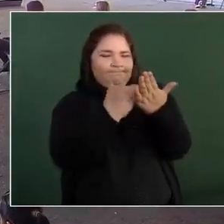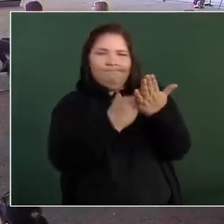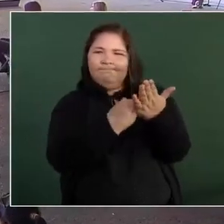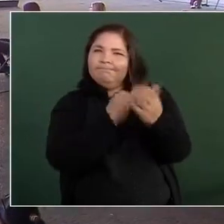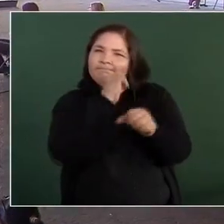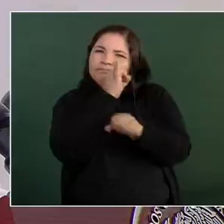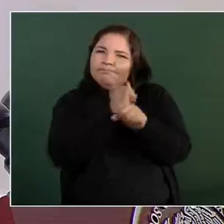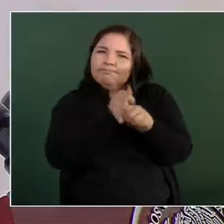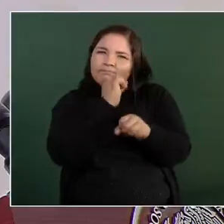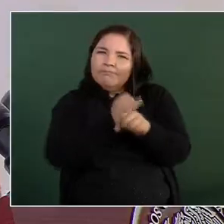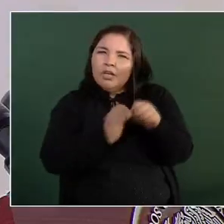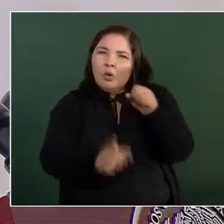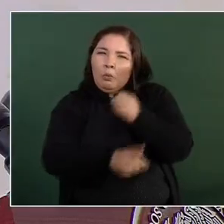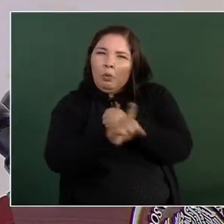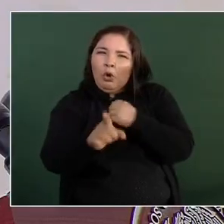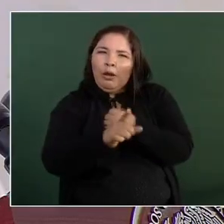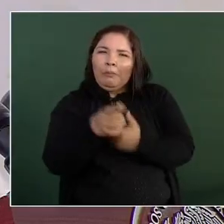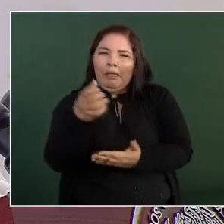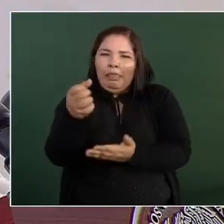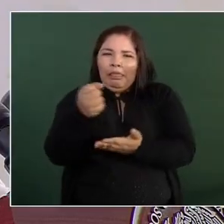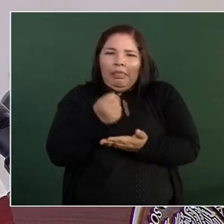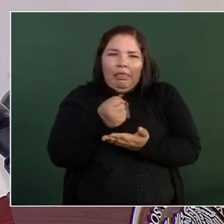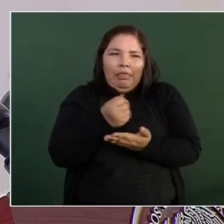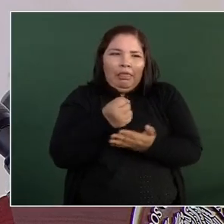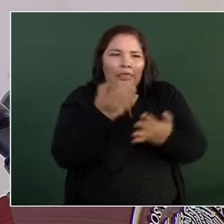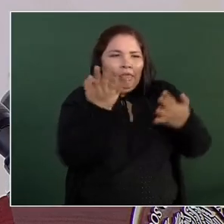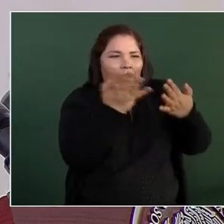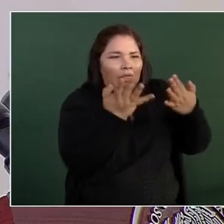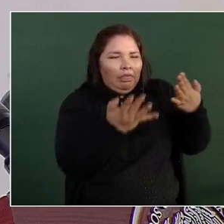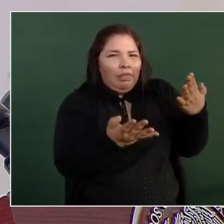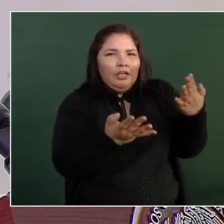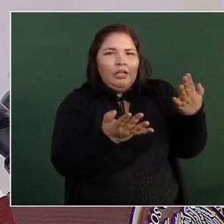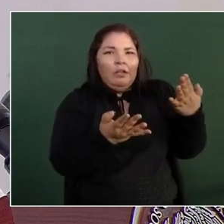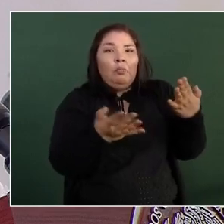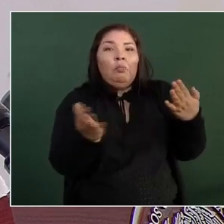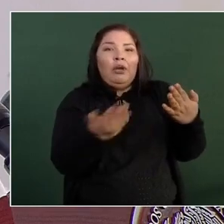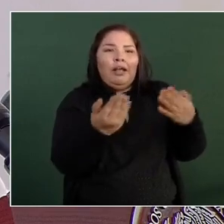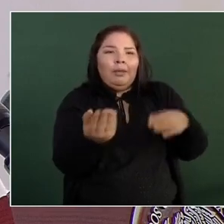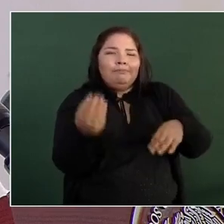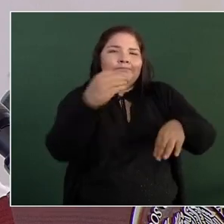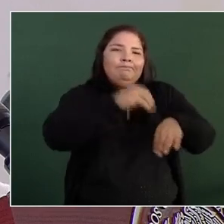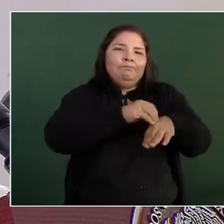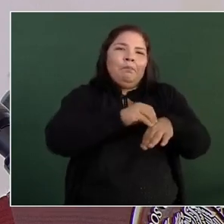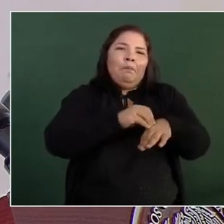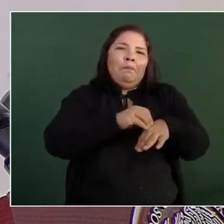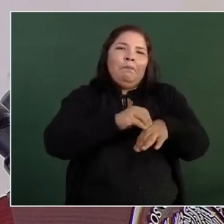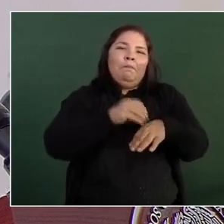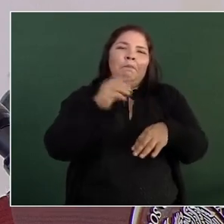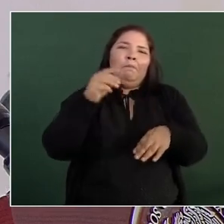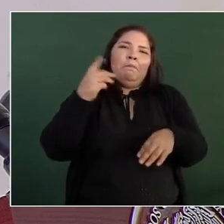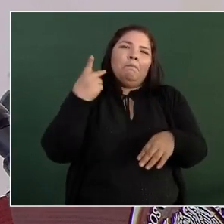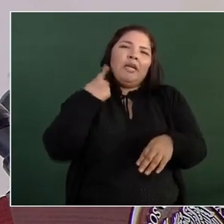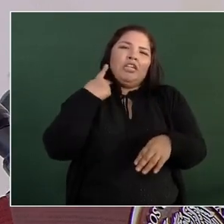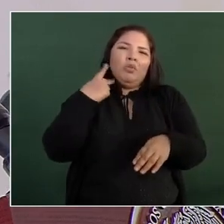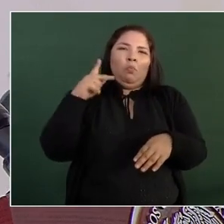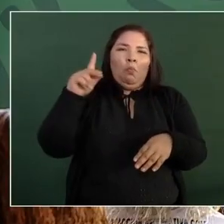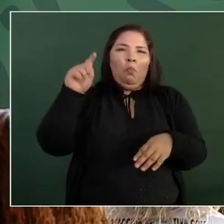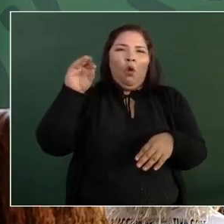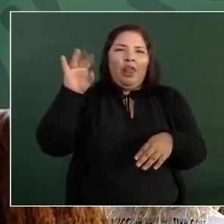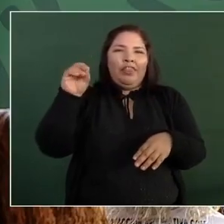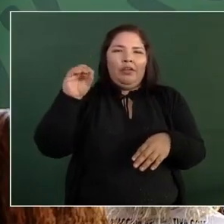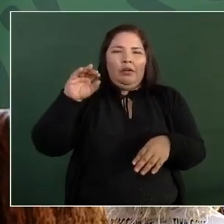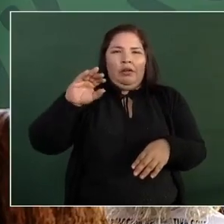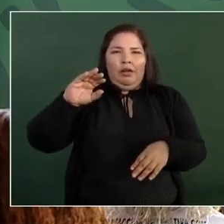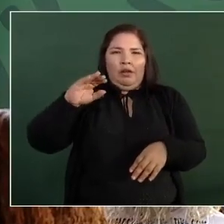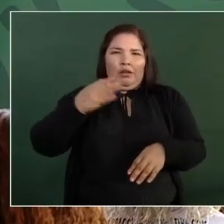problemas de manejo del recurso es que está sobrepuesto un partido político en la universidad. El director de la